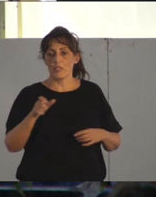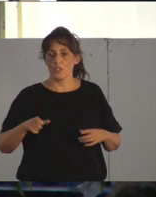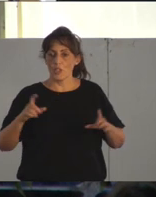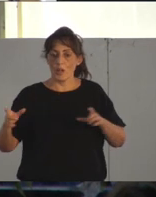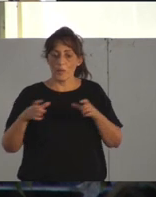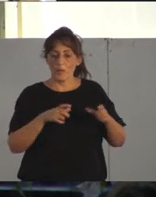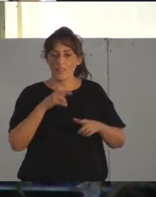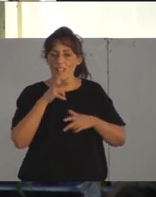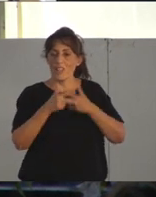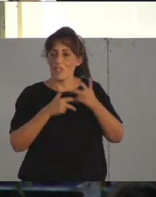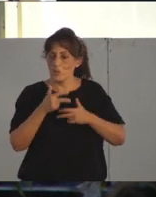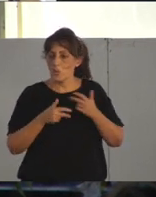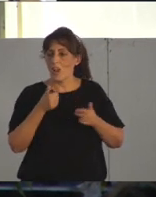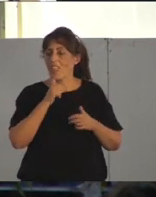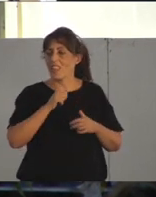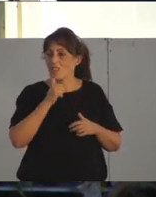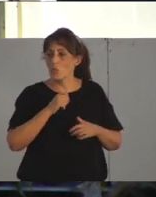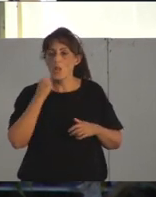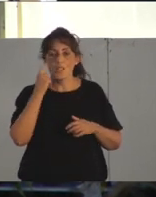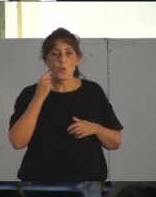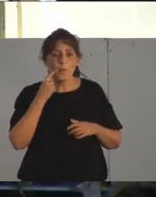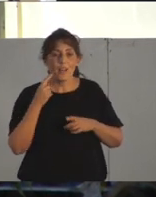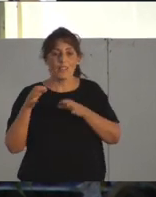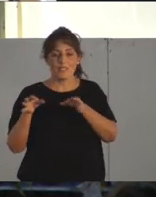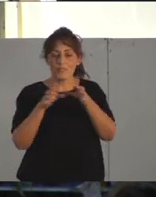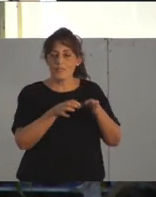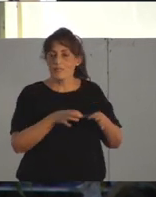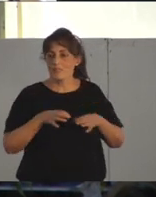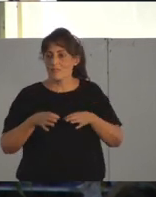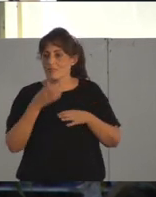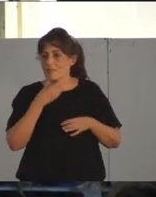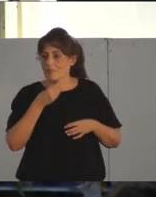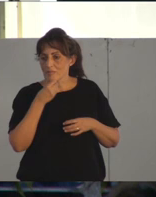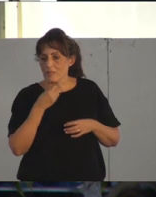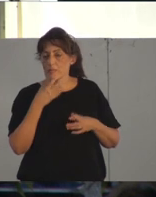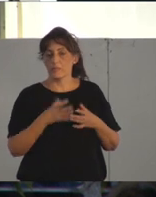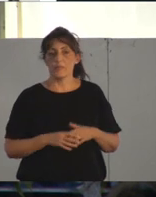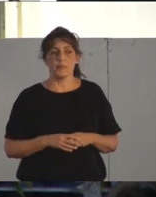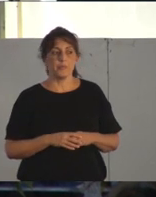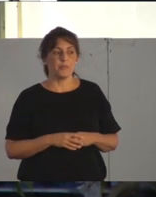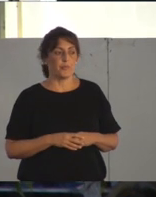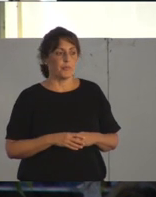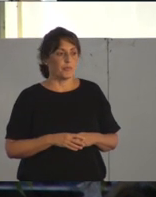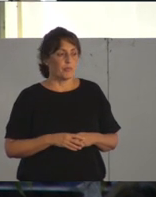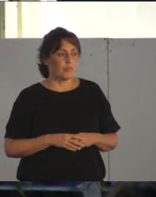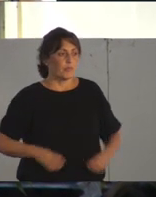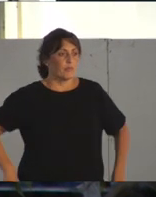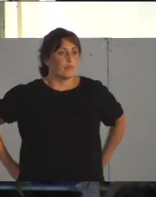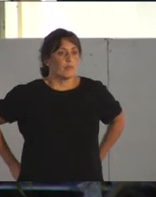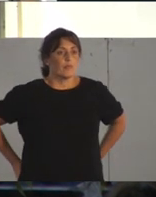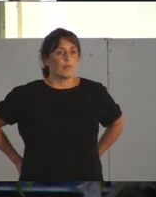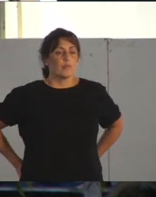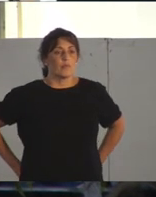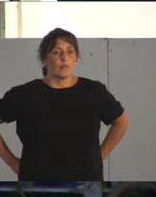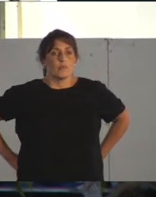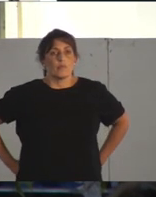atractivos para el gusto y sobre todo los texturizados, pues a nosotros nos dan seguridad como técnicos. Os van a hablar ahora